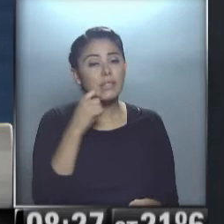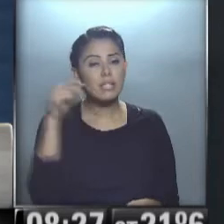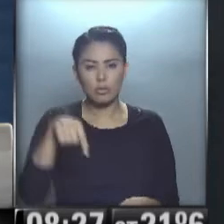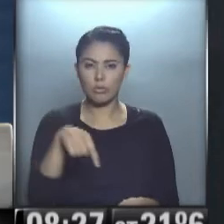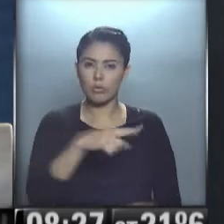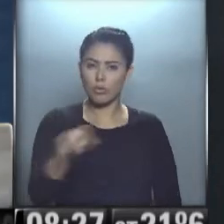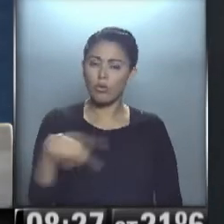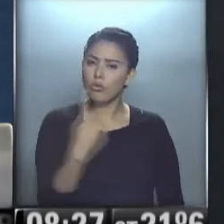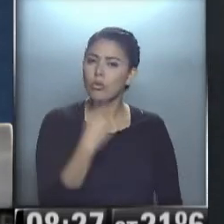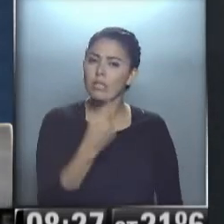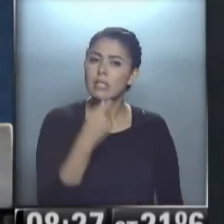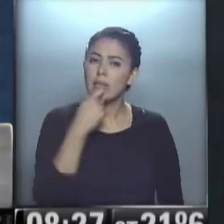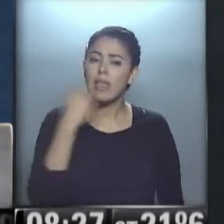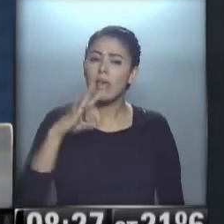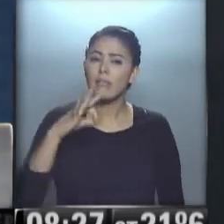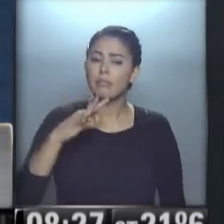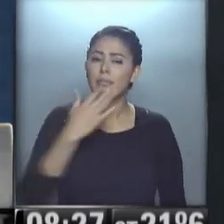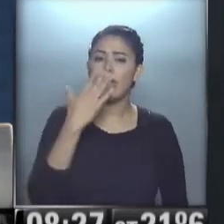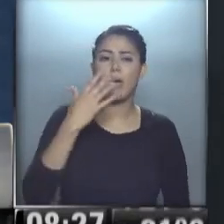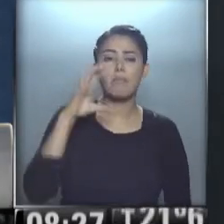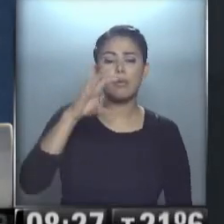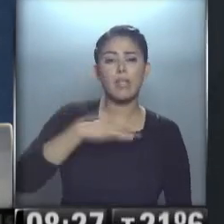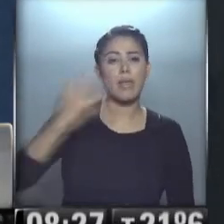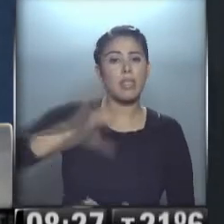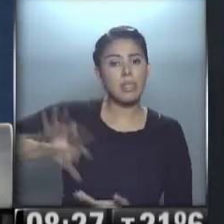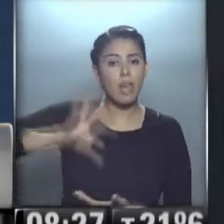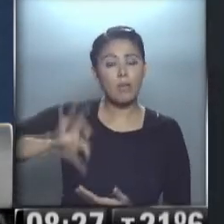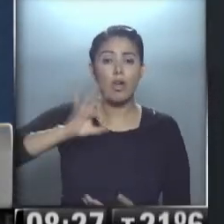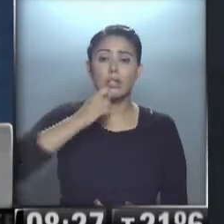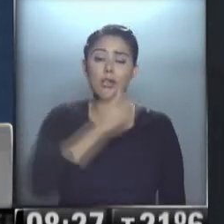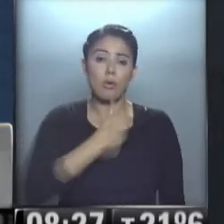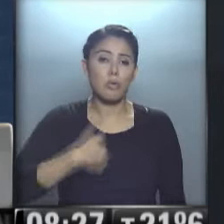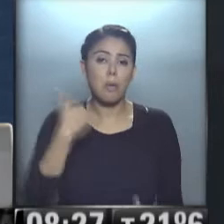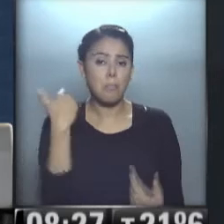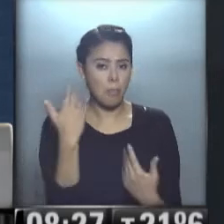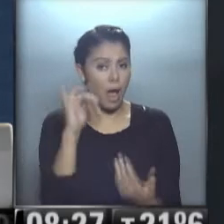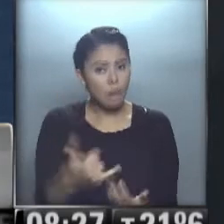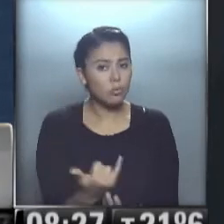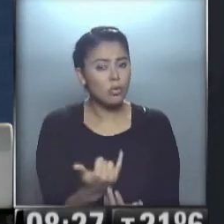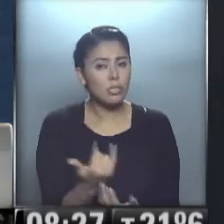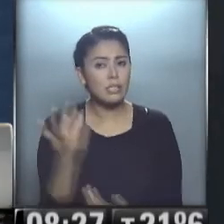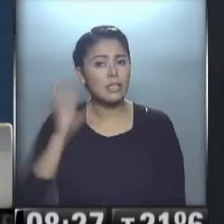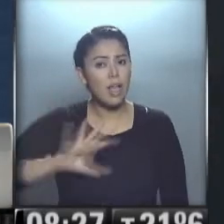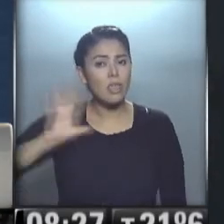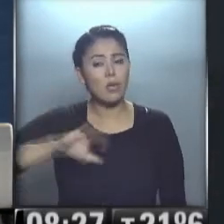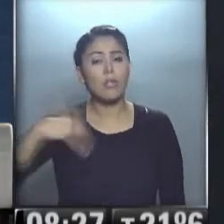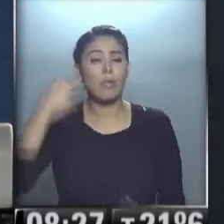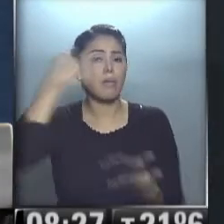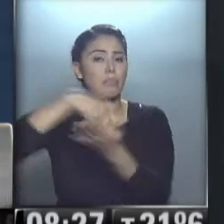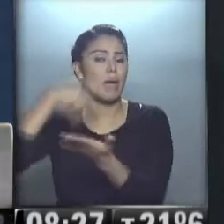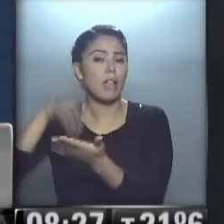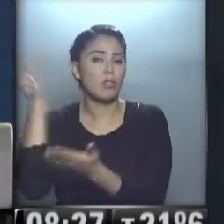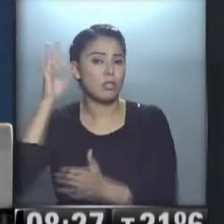de tomar deuda o que la Nación les permita a los gobiernos tomar deuda para hacer frente a estos reclamos salariales.